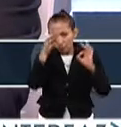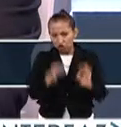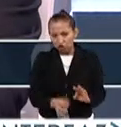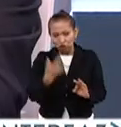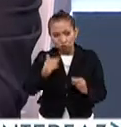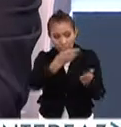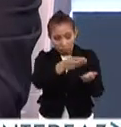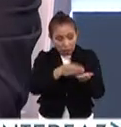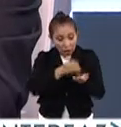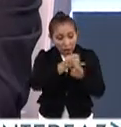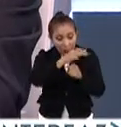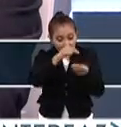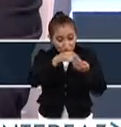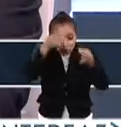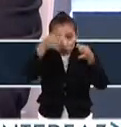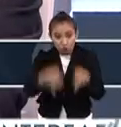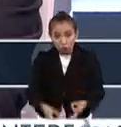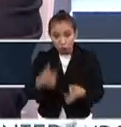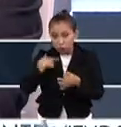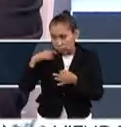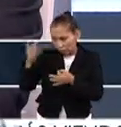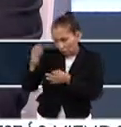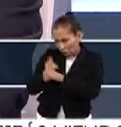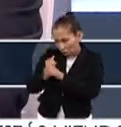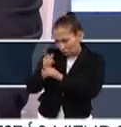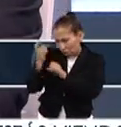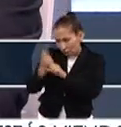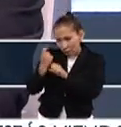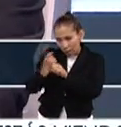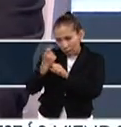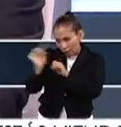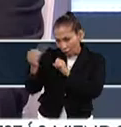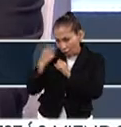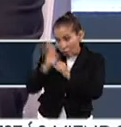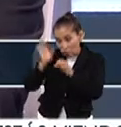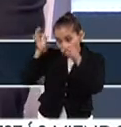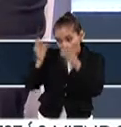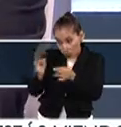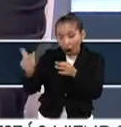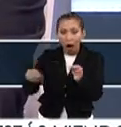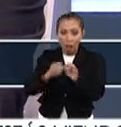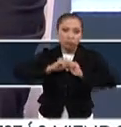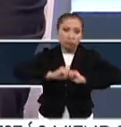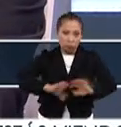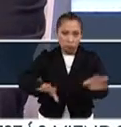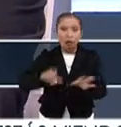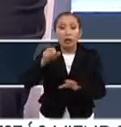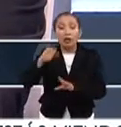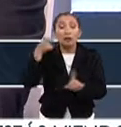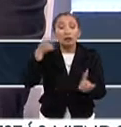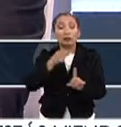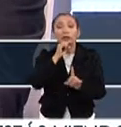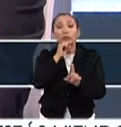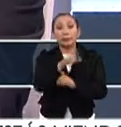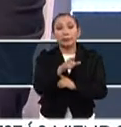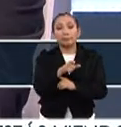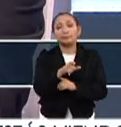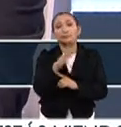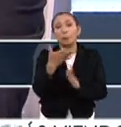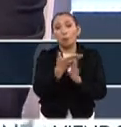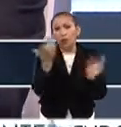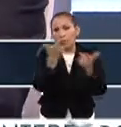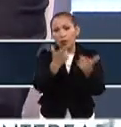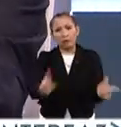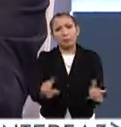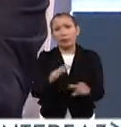la agencia para que su información sea profesional, realmente verificada y orientada a ser también pues muy